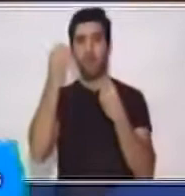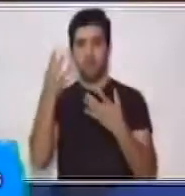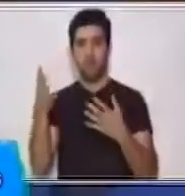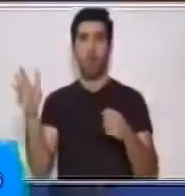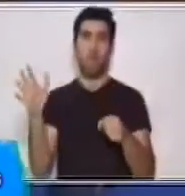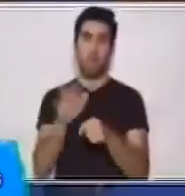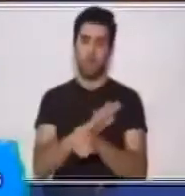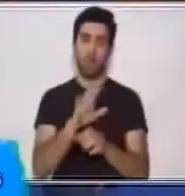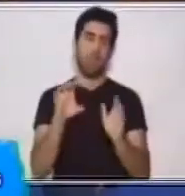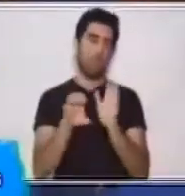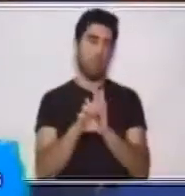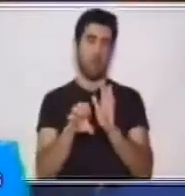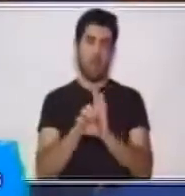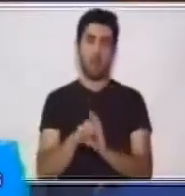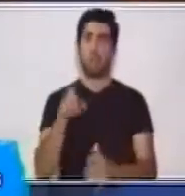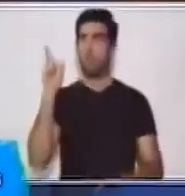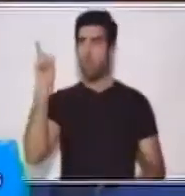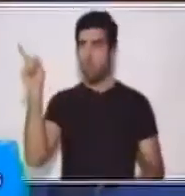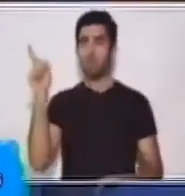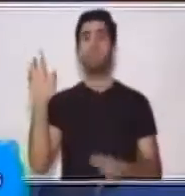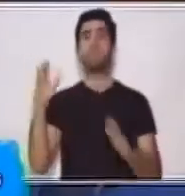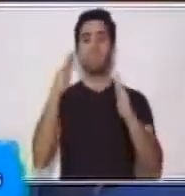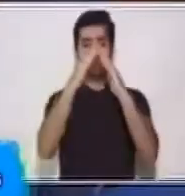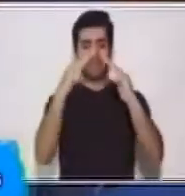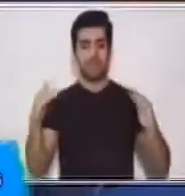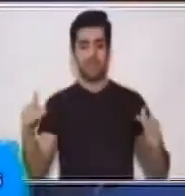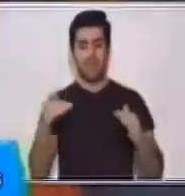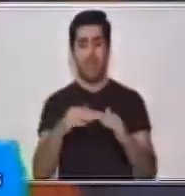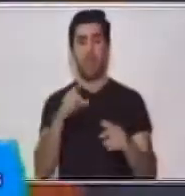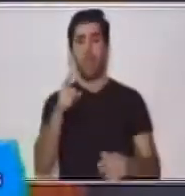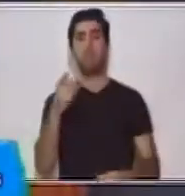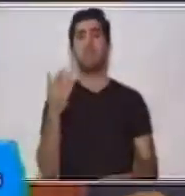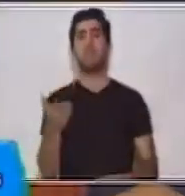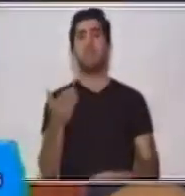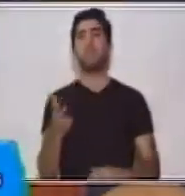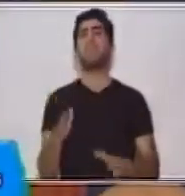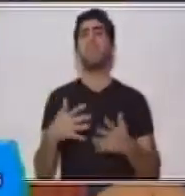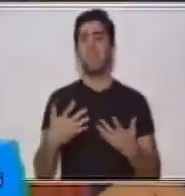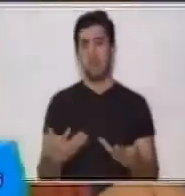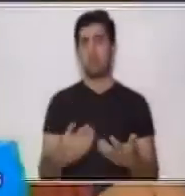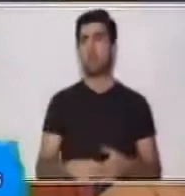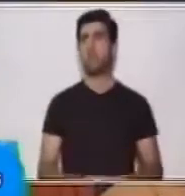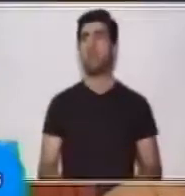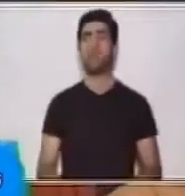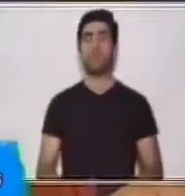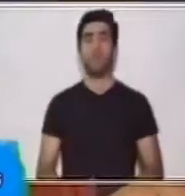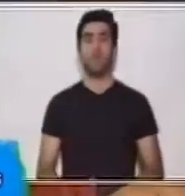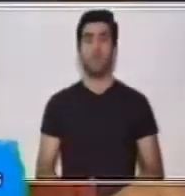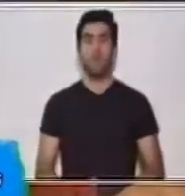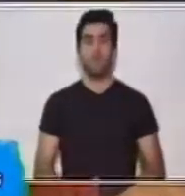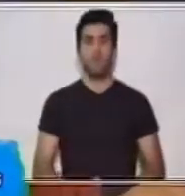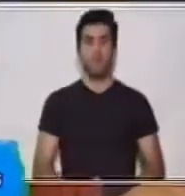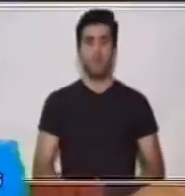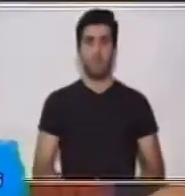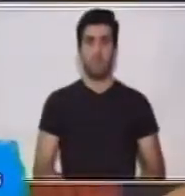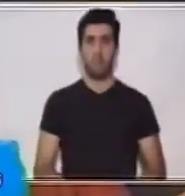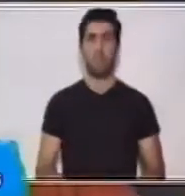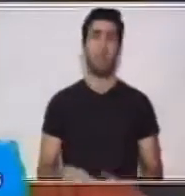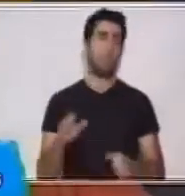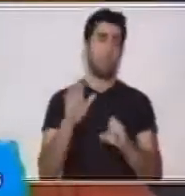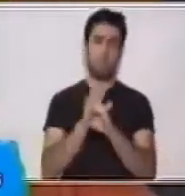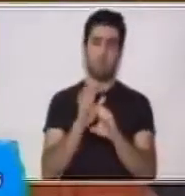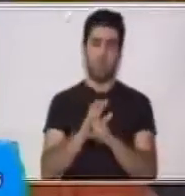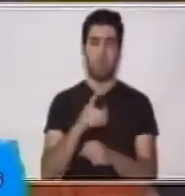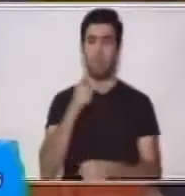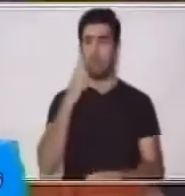este triángulo me estuvieran solicitando, vamos a dibujar acá, espero que lo puedan ver en casa, si a mí me